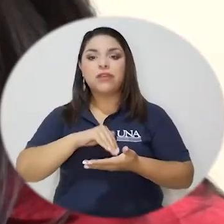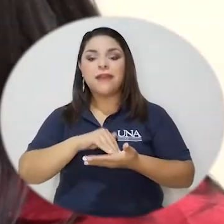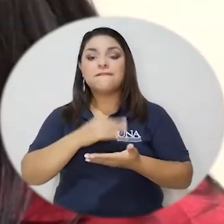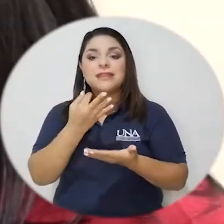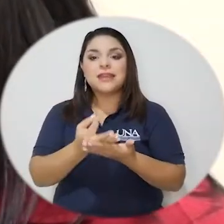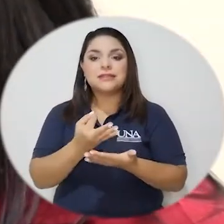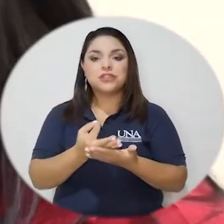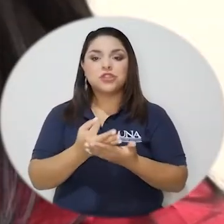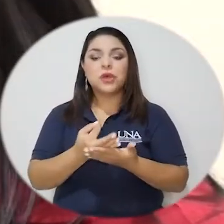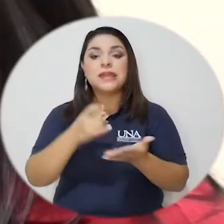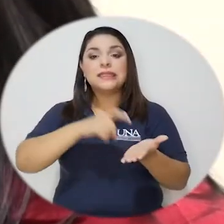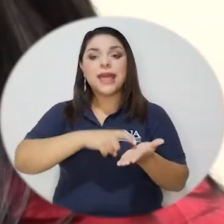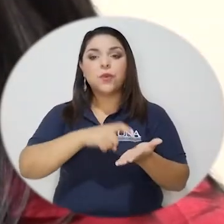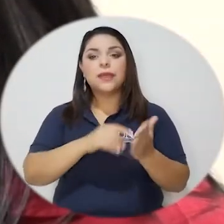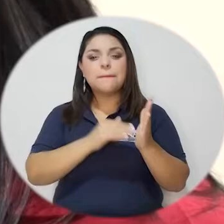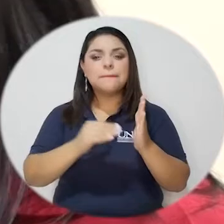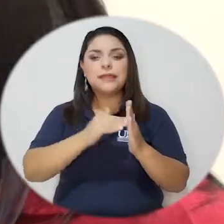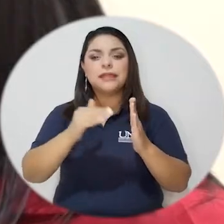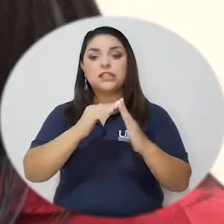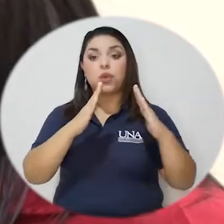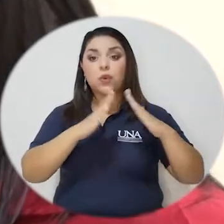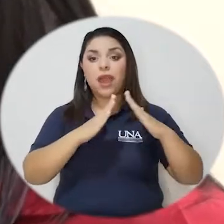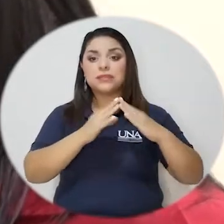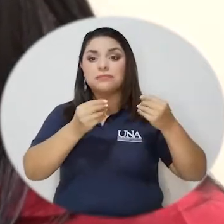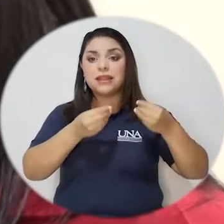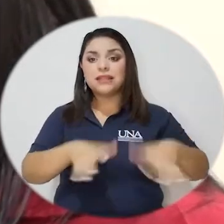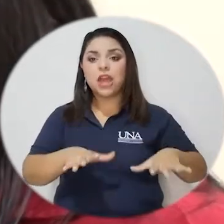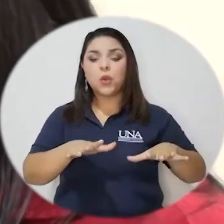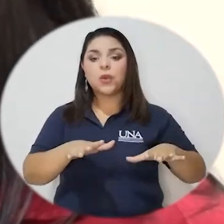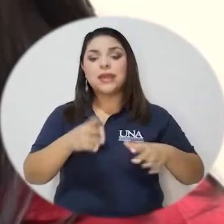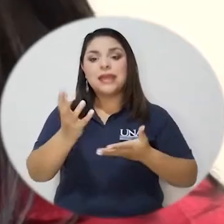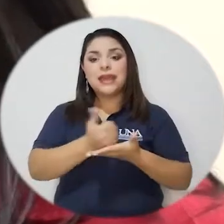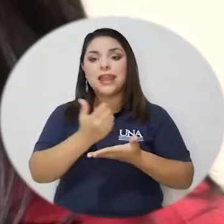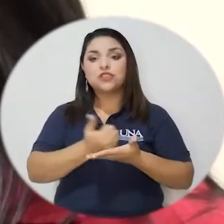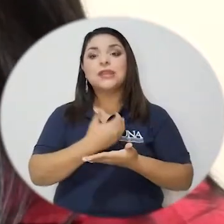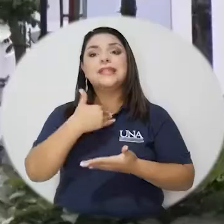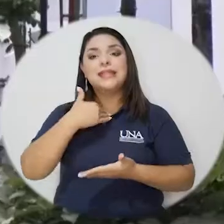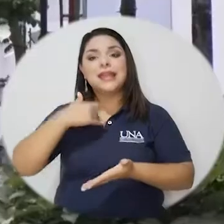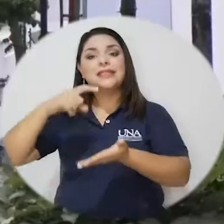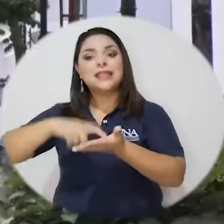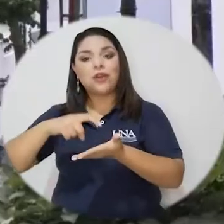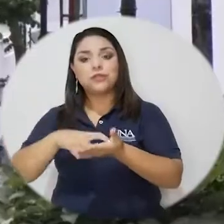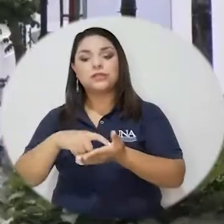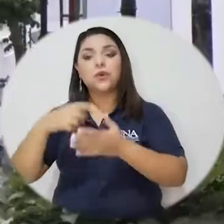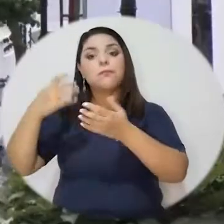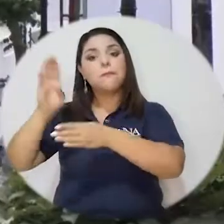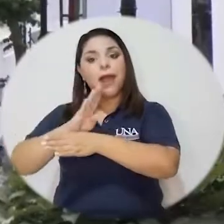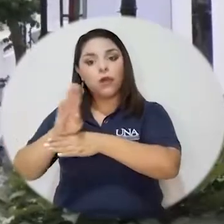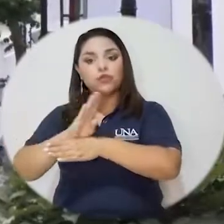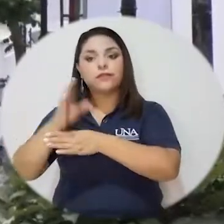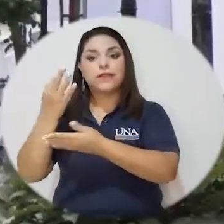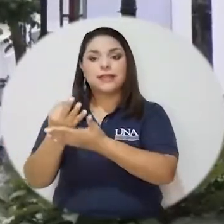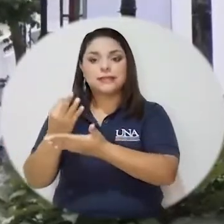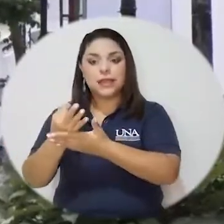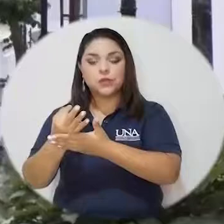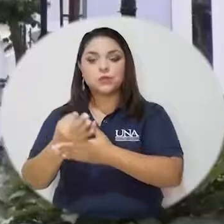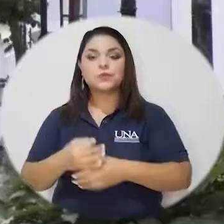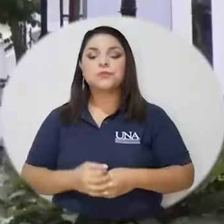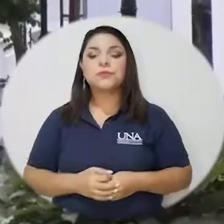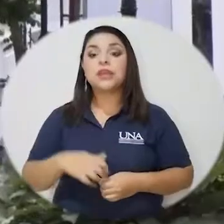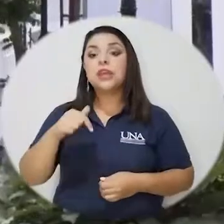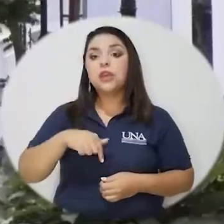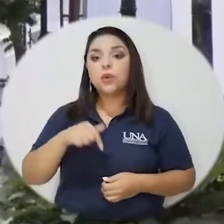refinanciación de las deudas de miles de hogares que perdieron los ingresos y que tienen deudas en los entes financieros y